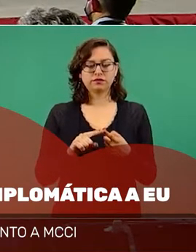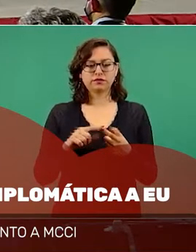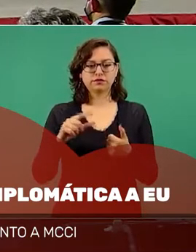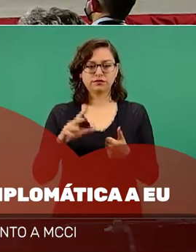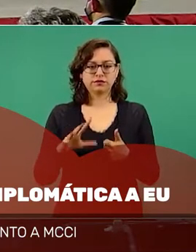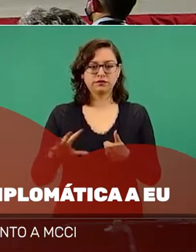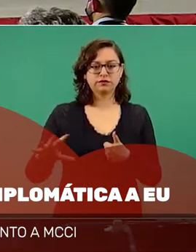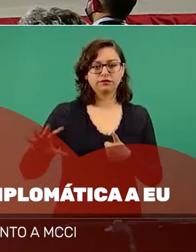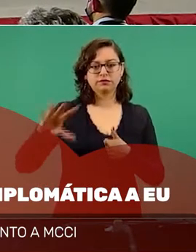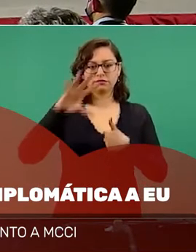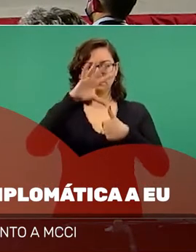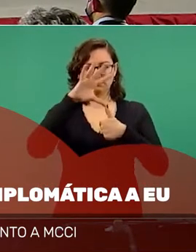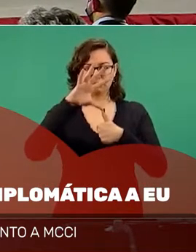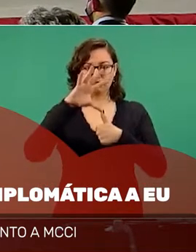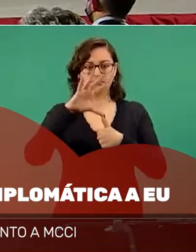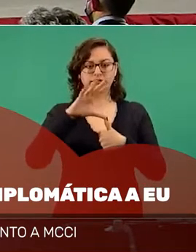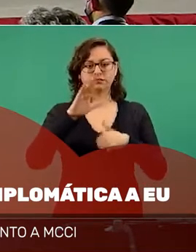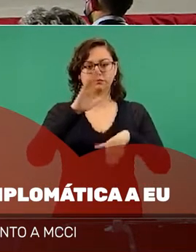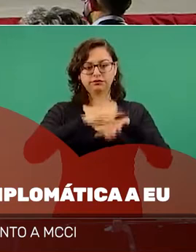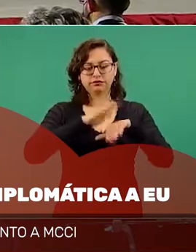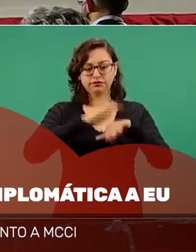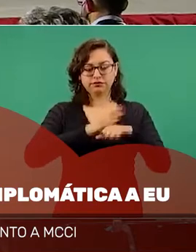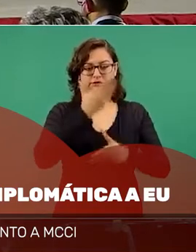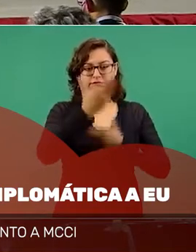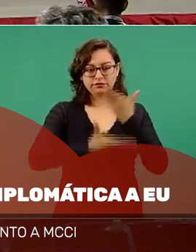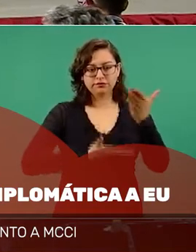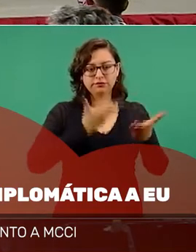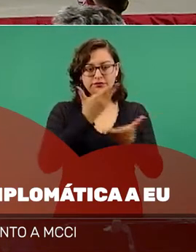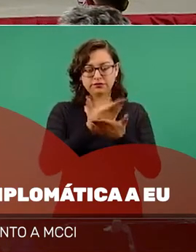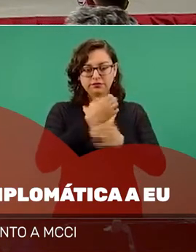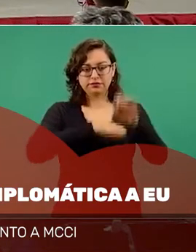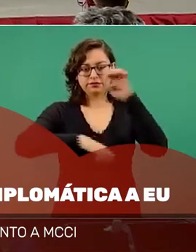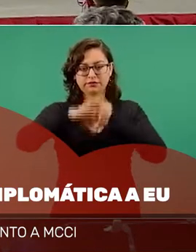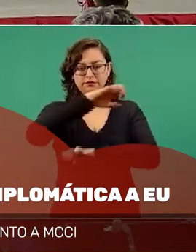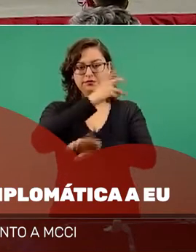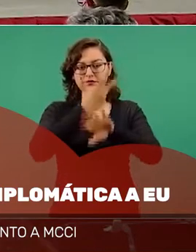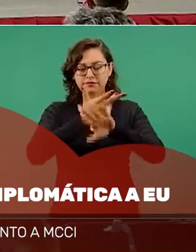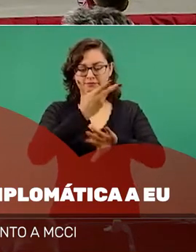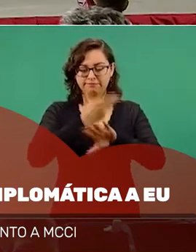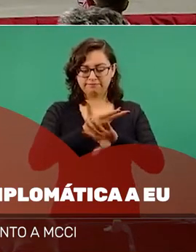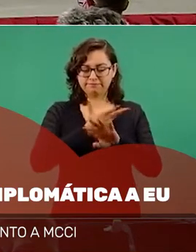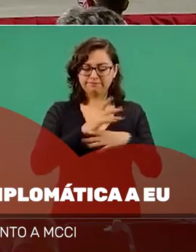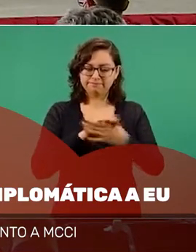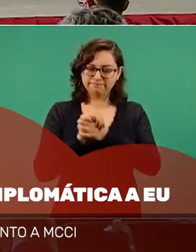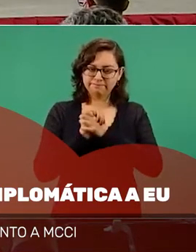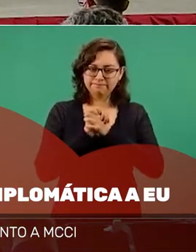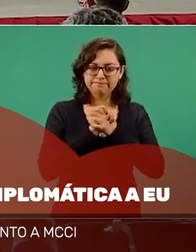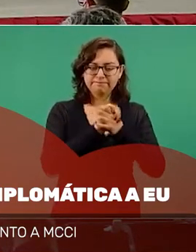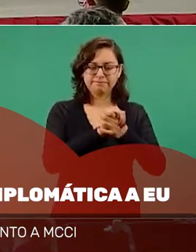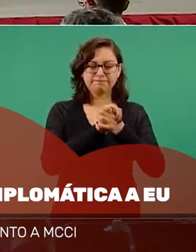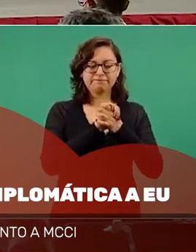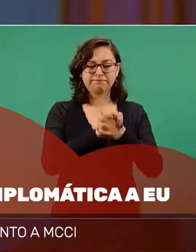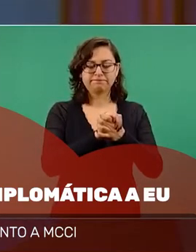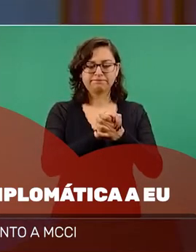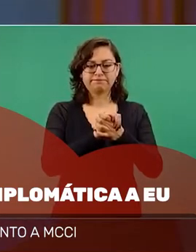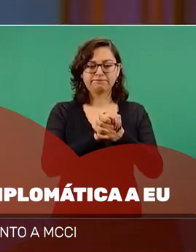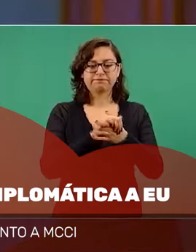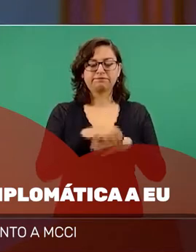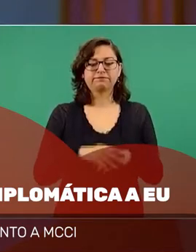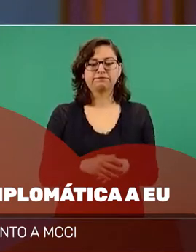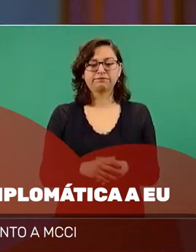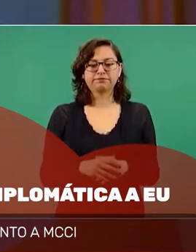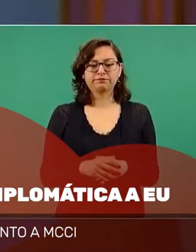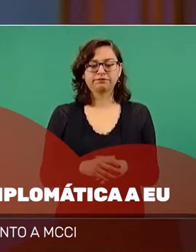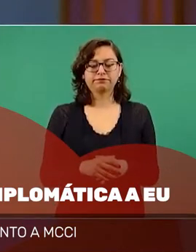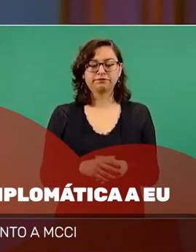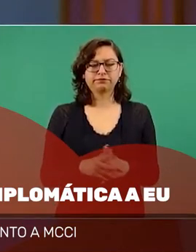para aclarar si la embajada financia a mexicanos contra la corrupción. En caso de ser así, el jefe del Ejecutivo pidió que se considere suspender el dinero que se